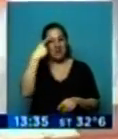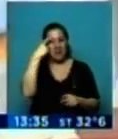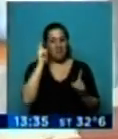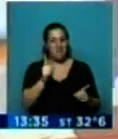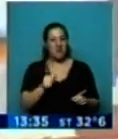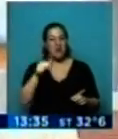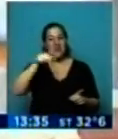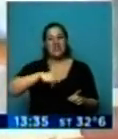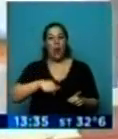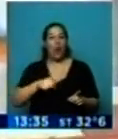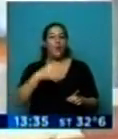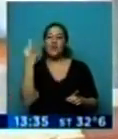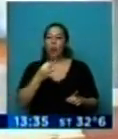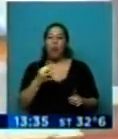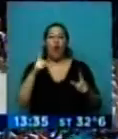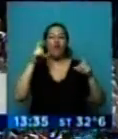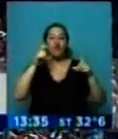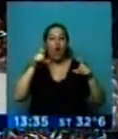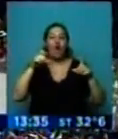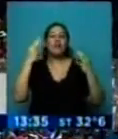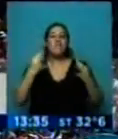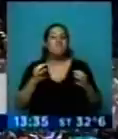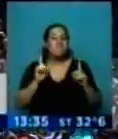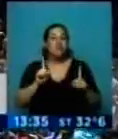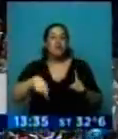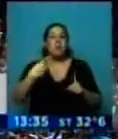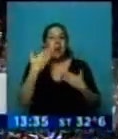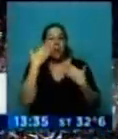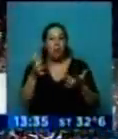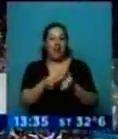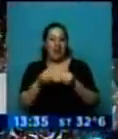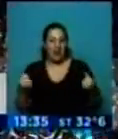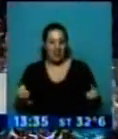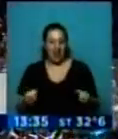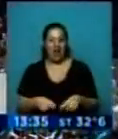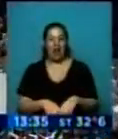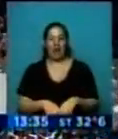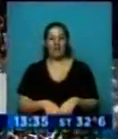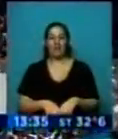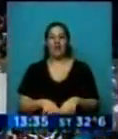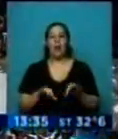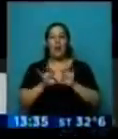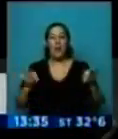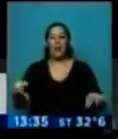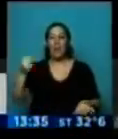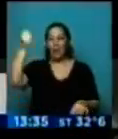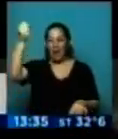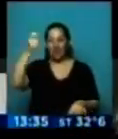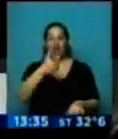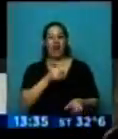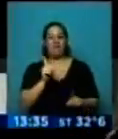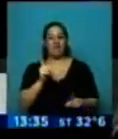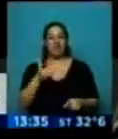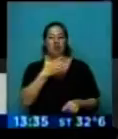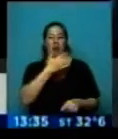tomando atrás en este momento los fotógrafos, la tapa de los diarios de mañana, ¿no? El bastón en alto, la mano del presidente de